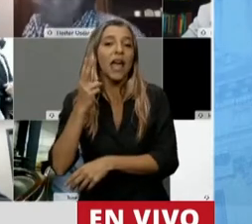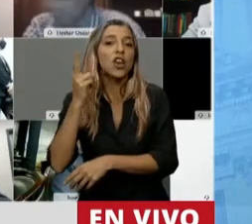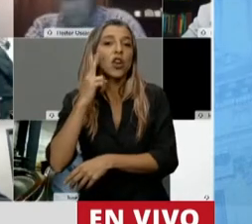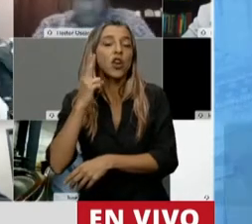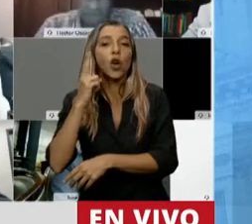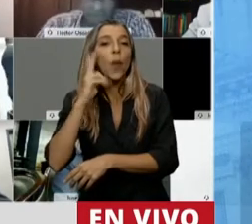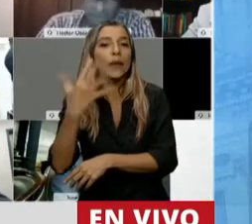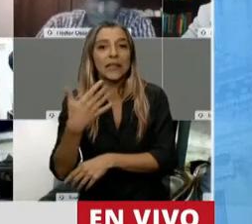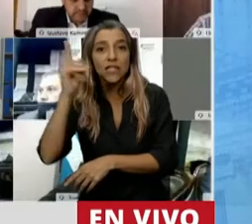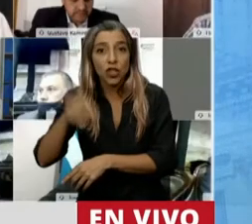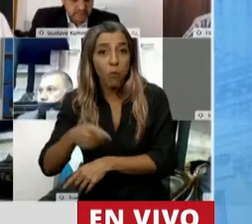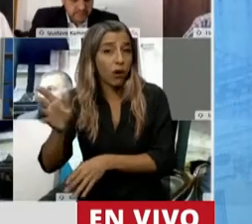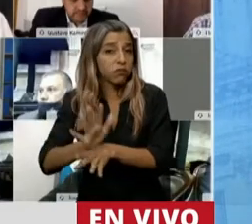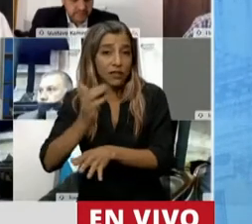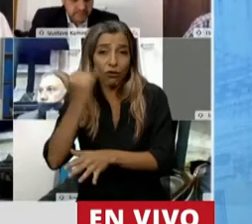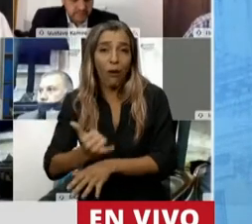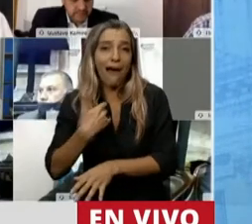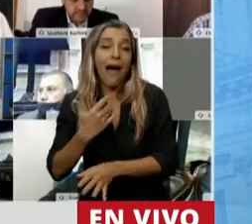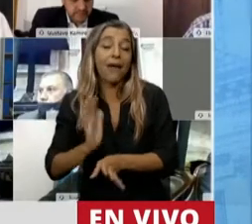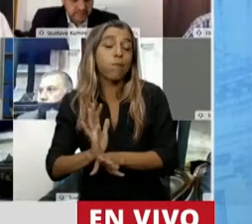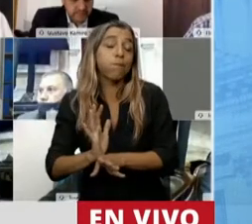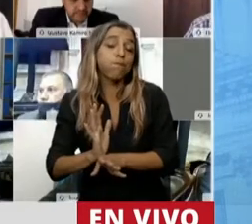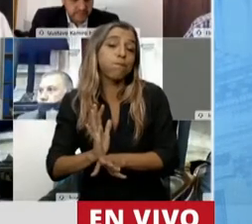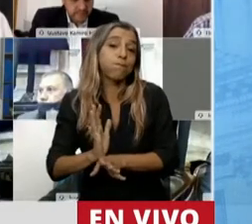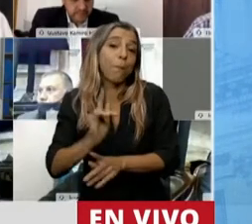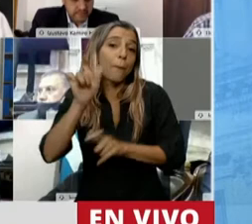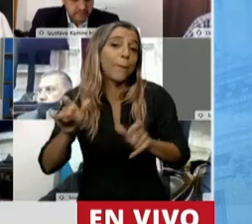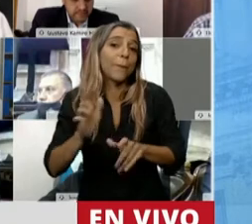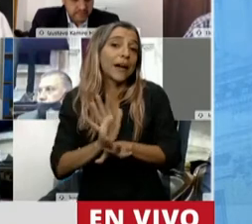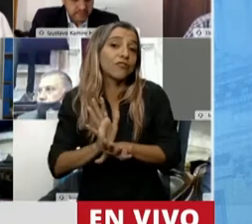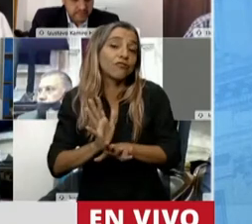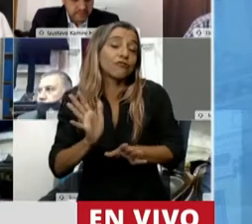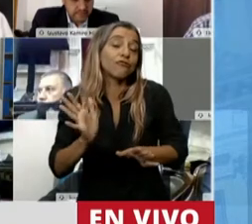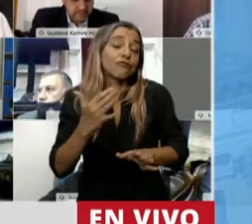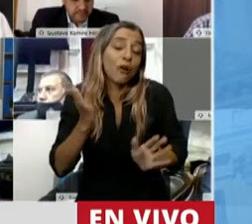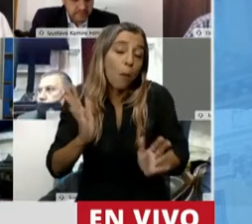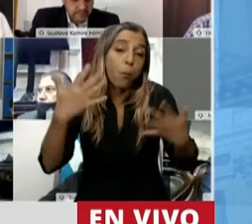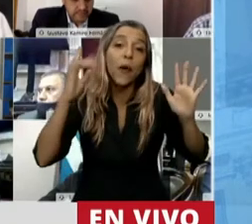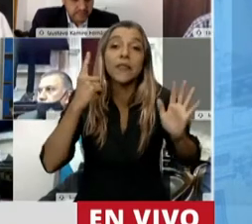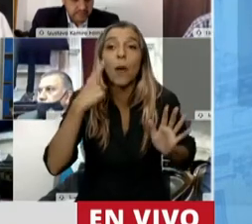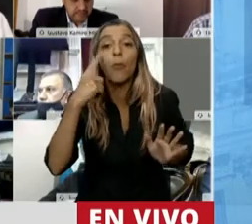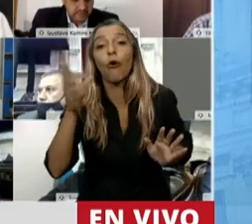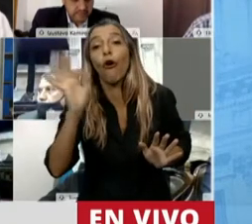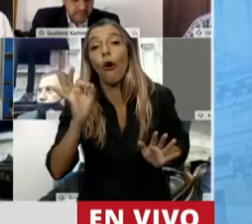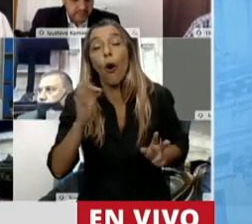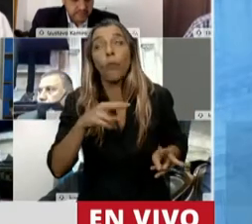de la acción humana, ya sea intencional o por alguna distracción.